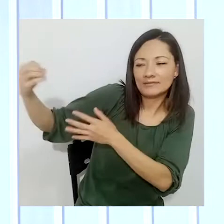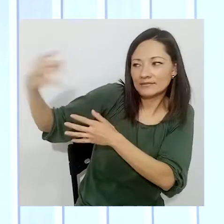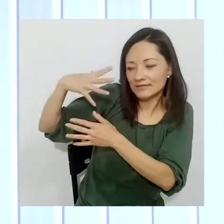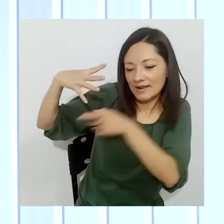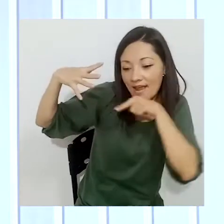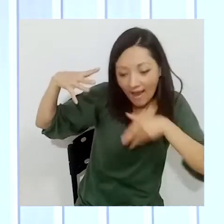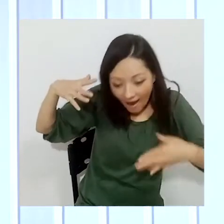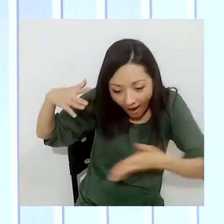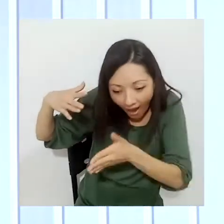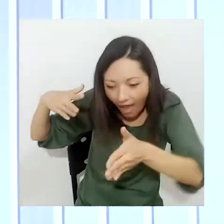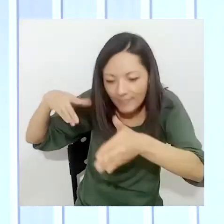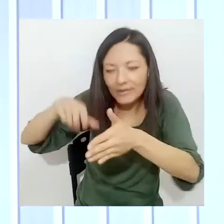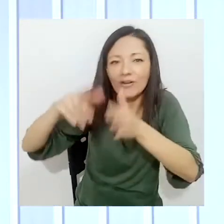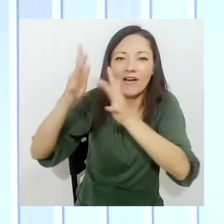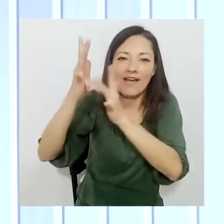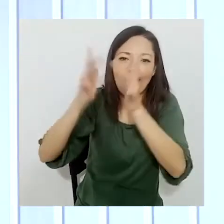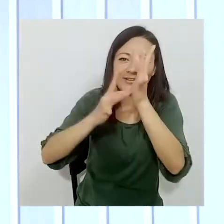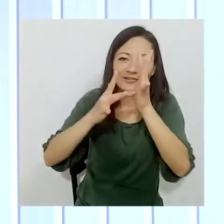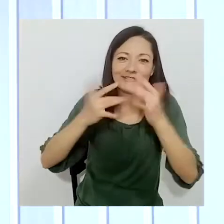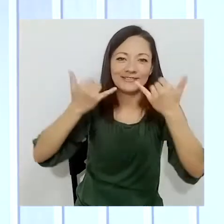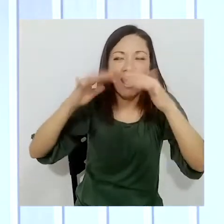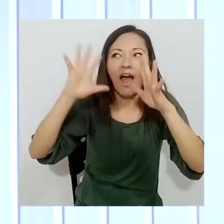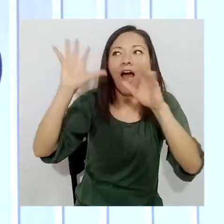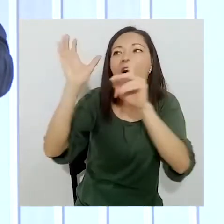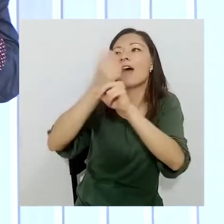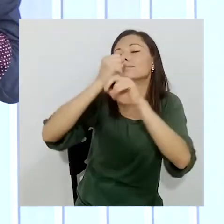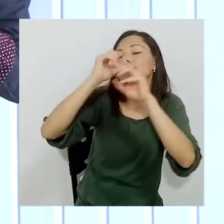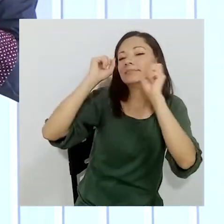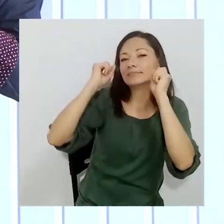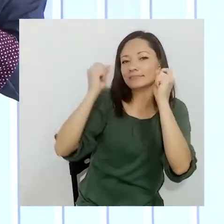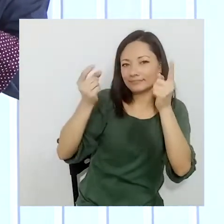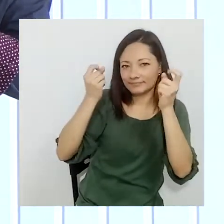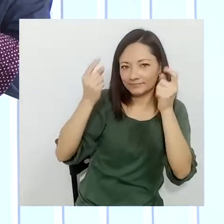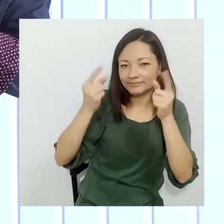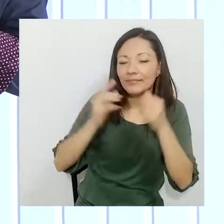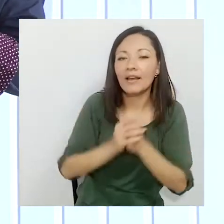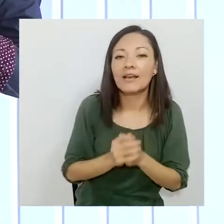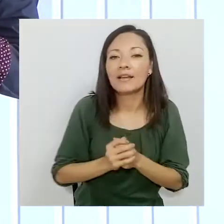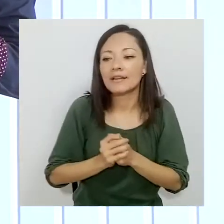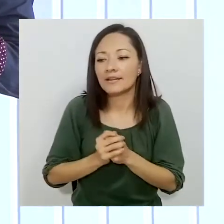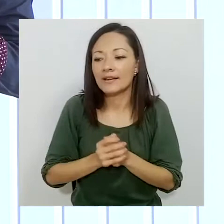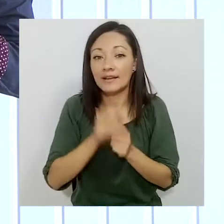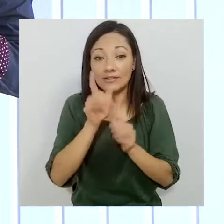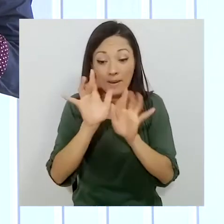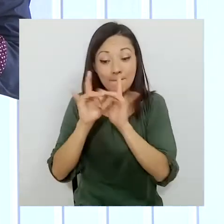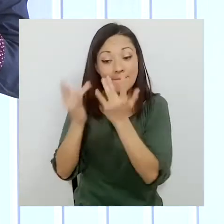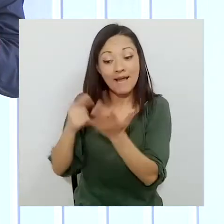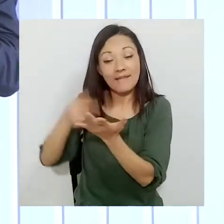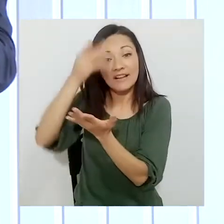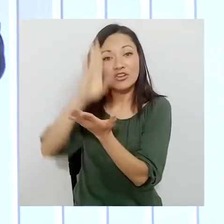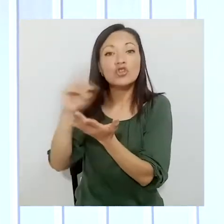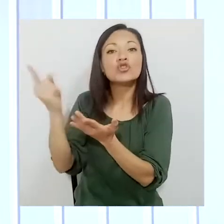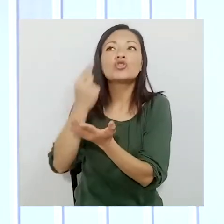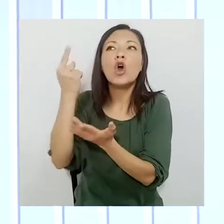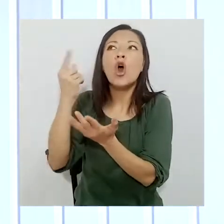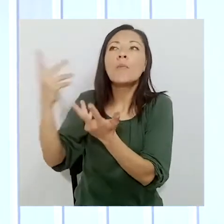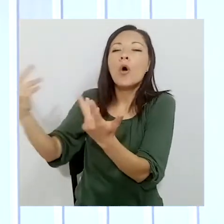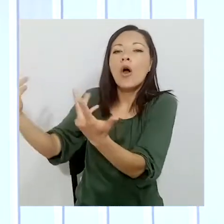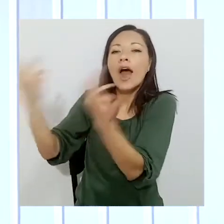verdad y yo soy la vida. De modo que la palabra de Dios solamente es la